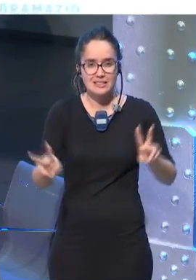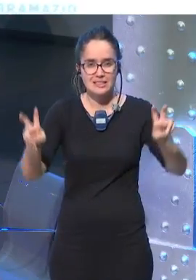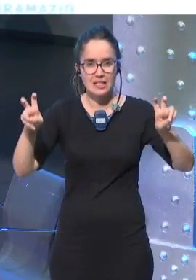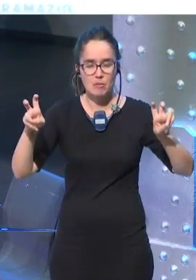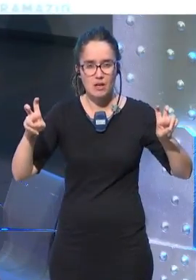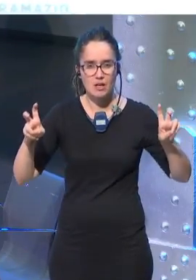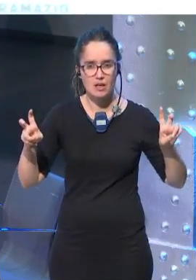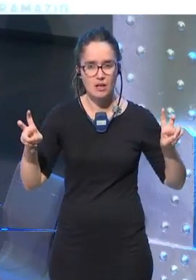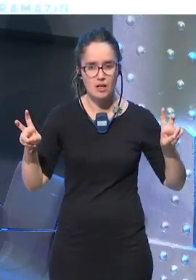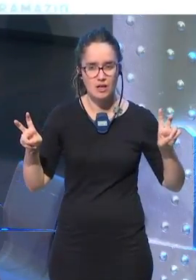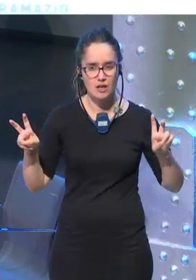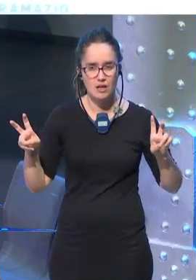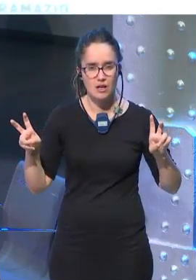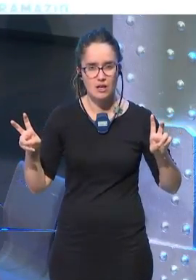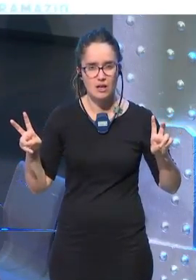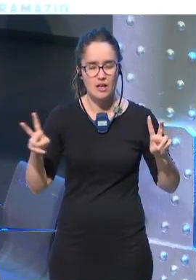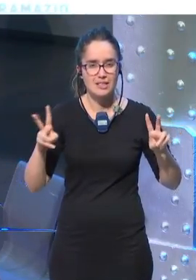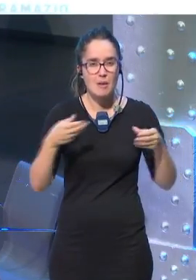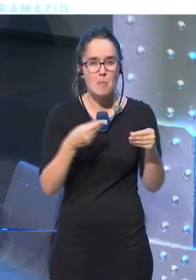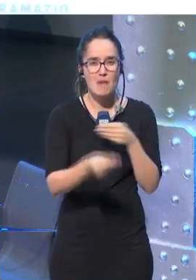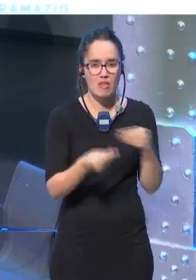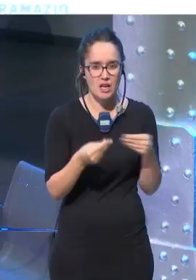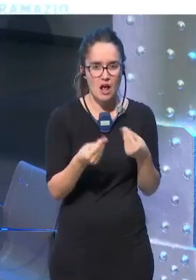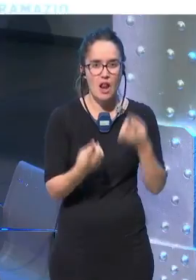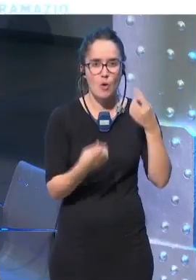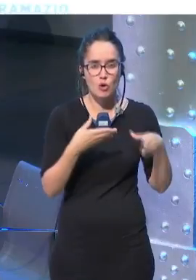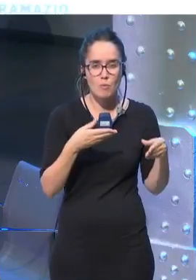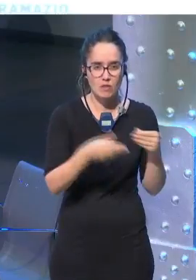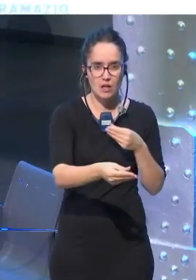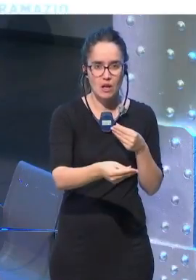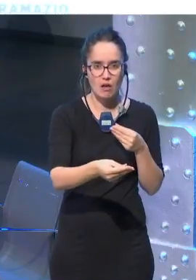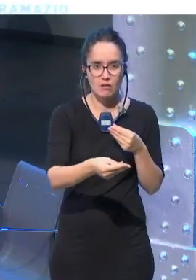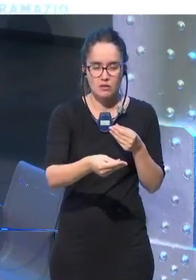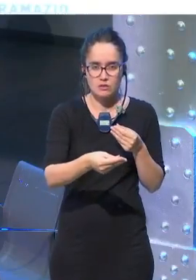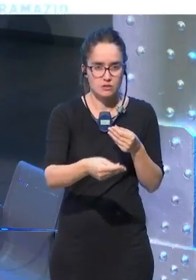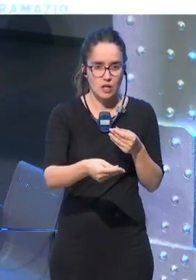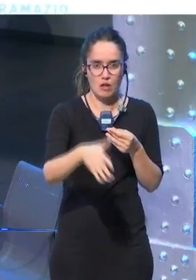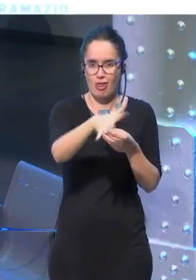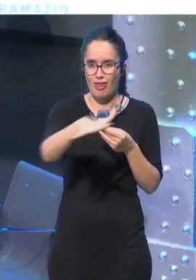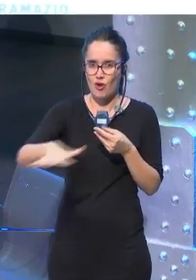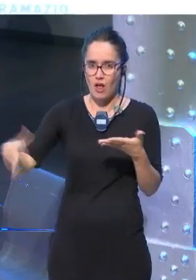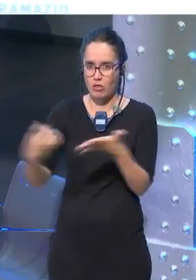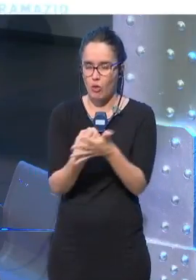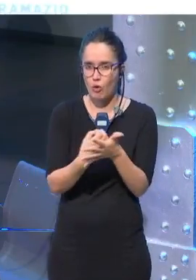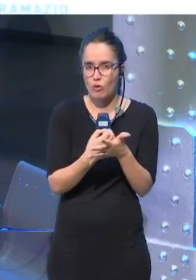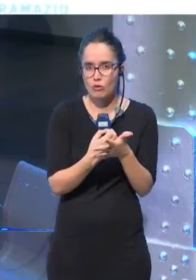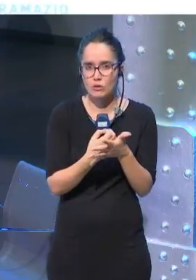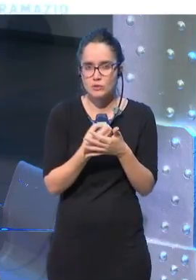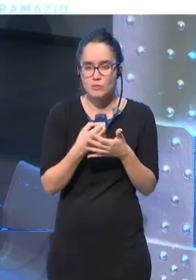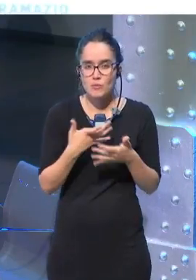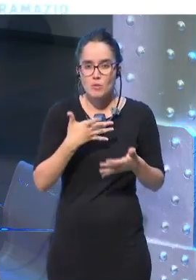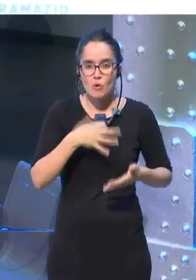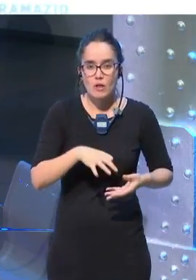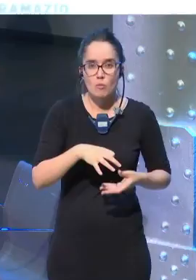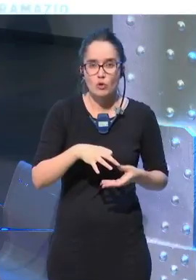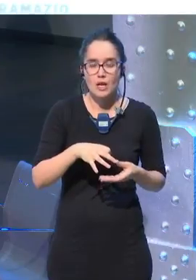era sobre el material. Hay materiales disponibles en todos los sitios y